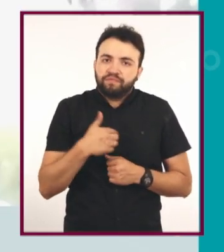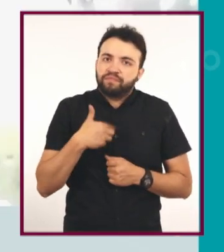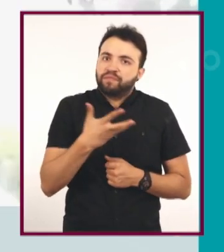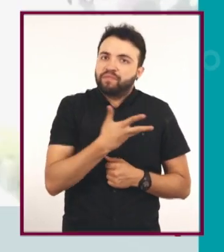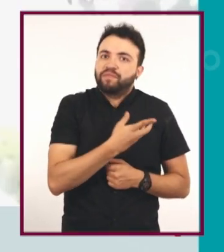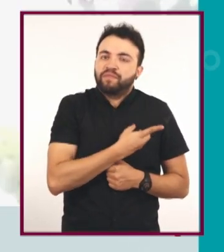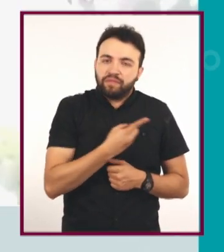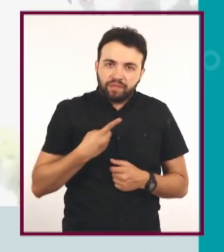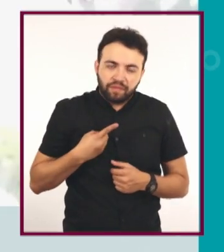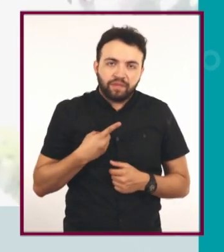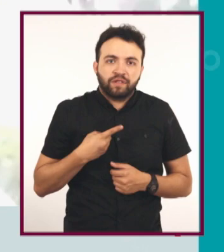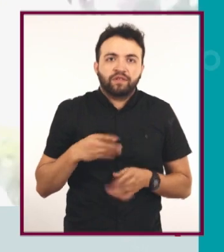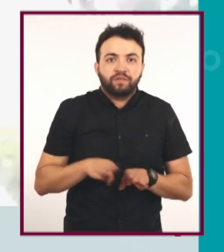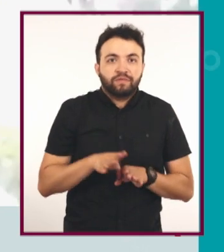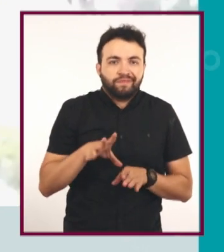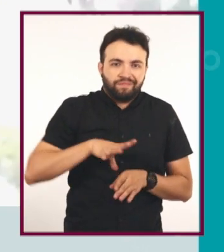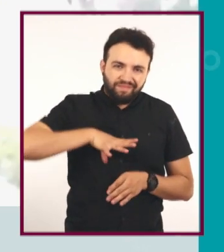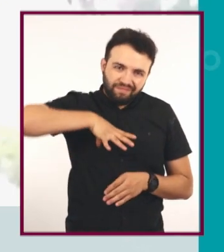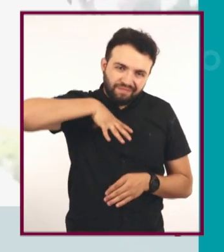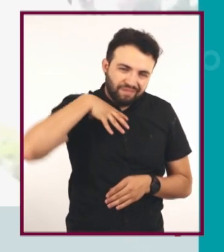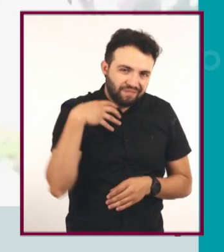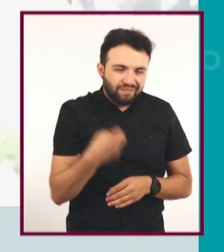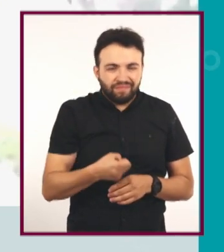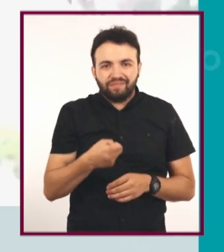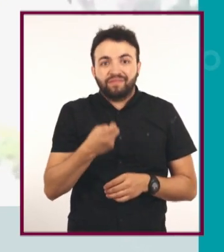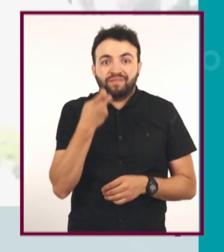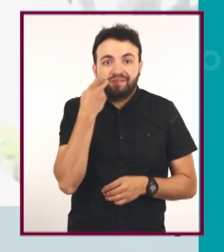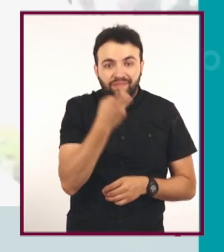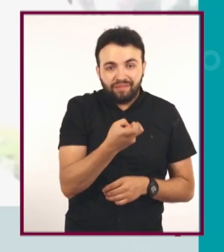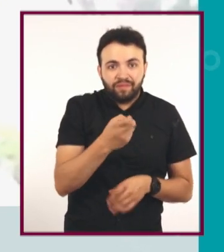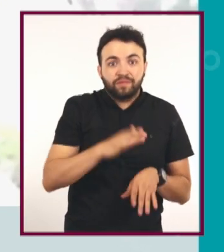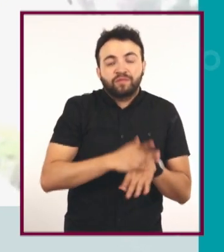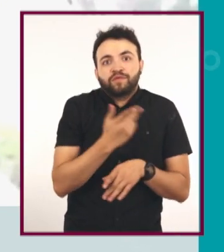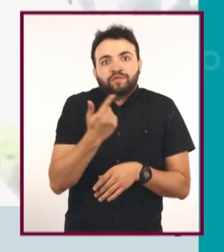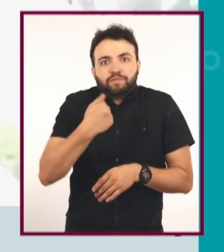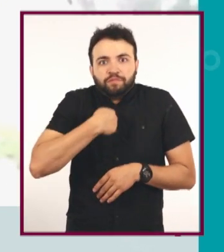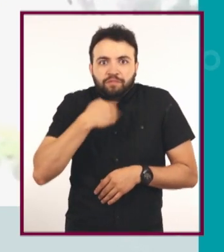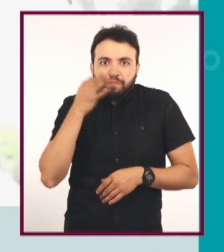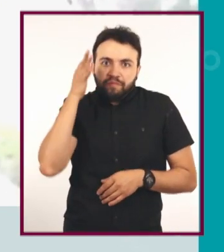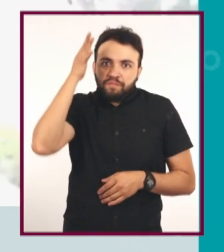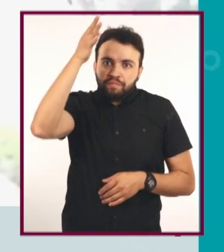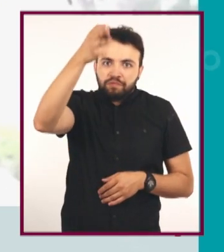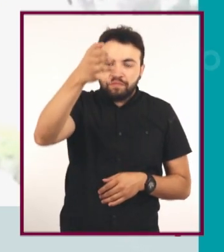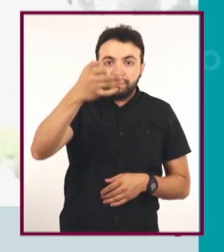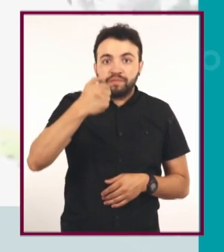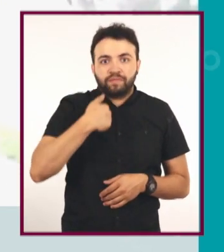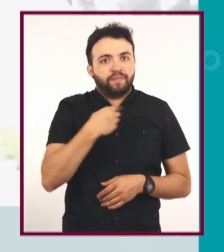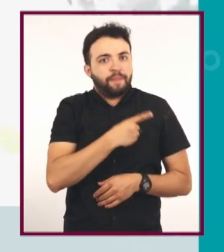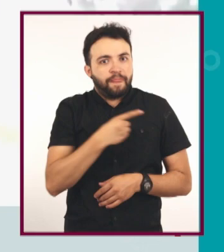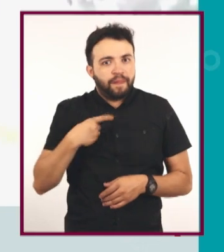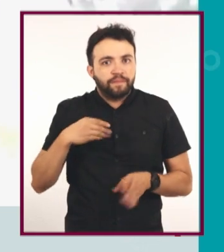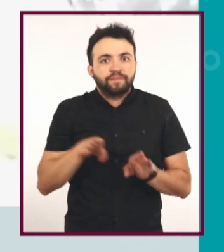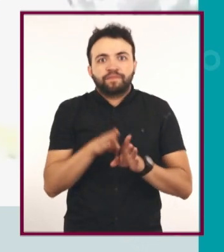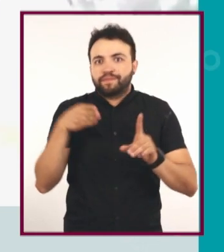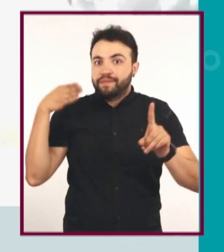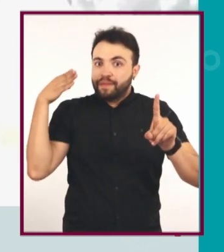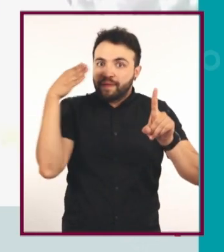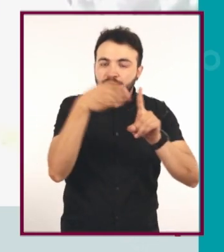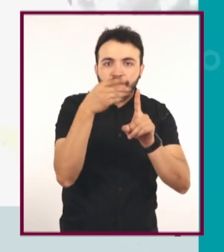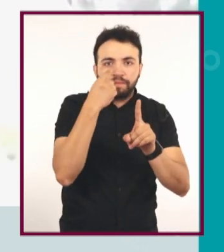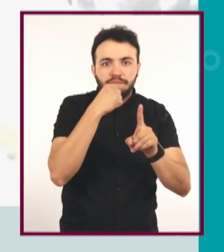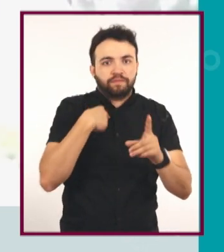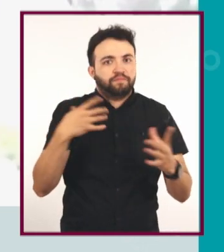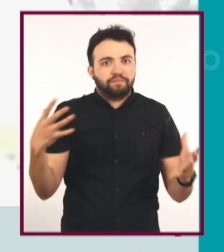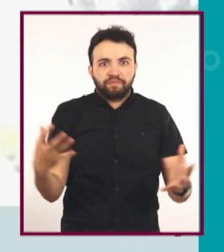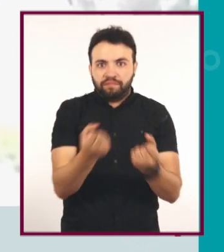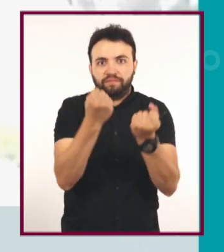Pues necesito esforzarme y ponerle todo el empeño posible a eso, que pues creo que es mi futuro y pues